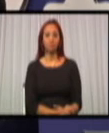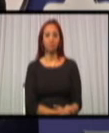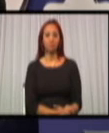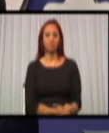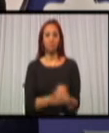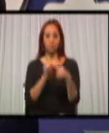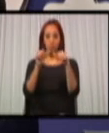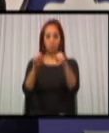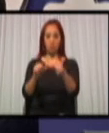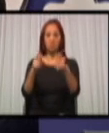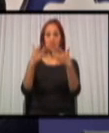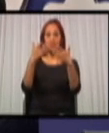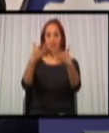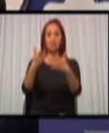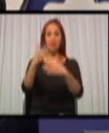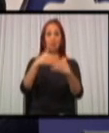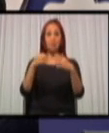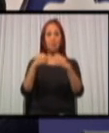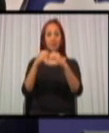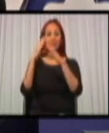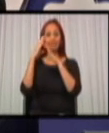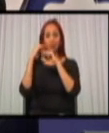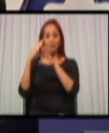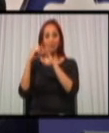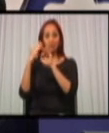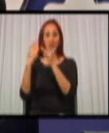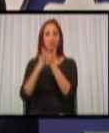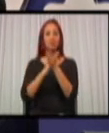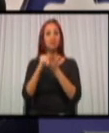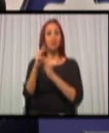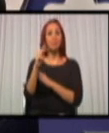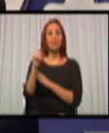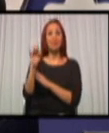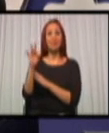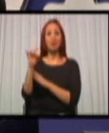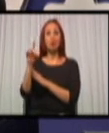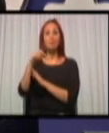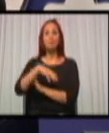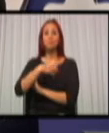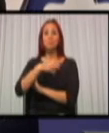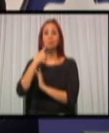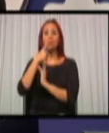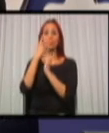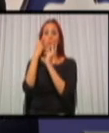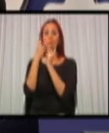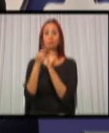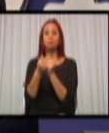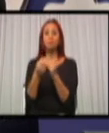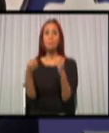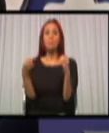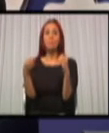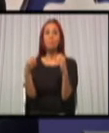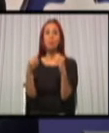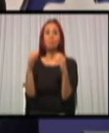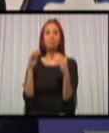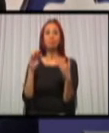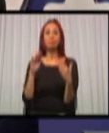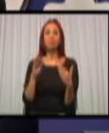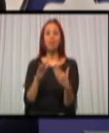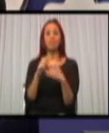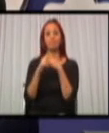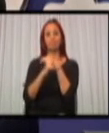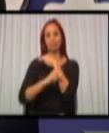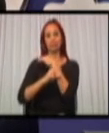Continuamos y aportando algo más de los datos del cantón de San Mateo. la municipalidad con el presupuesto más bajo del